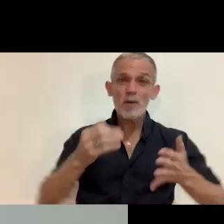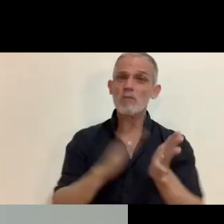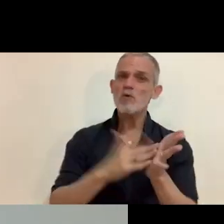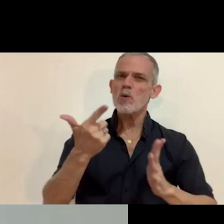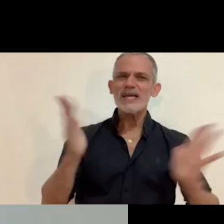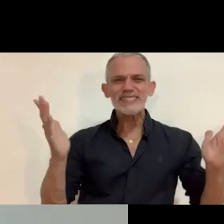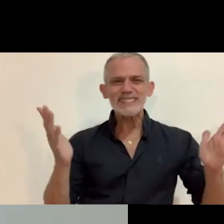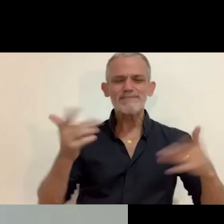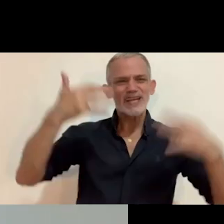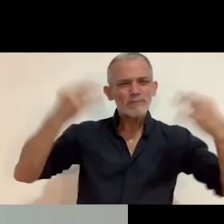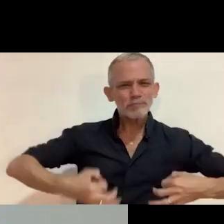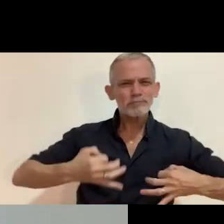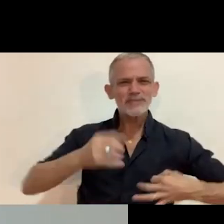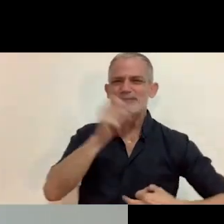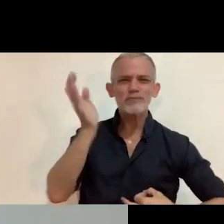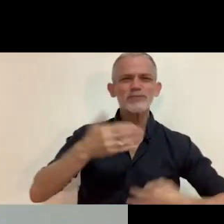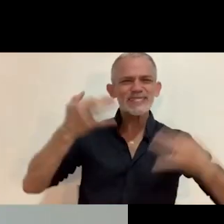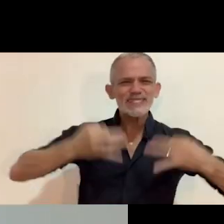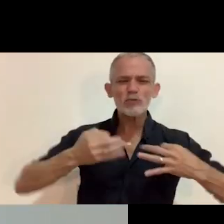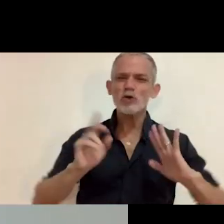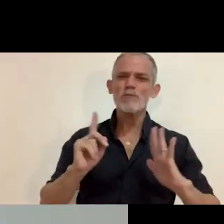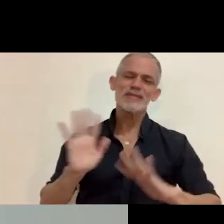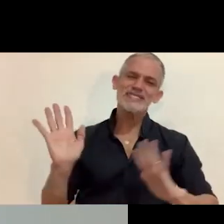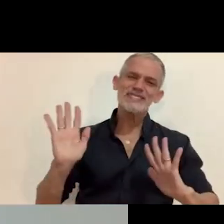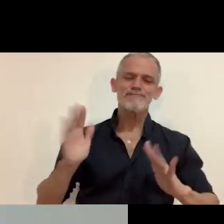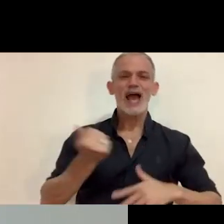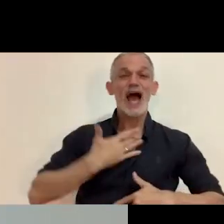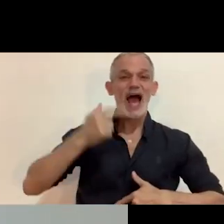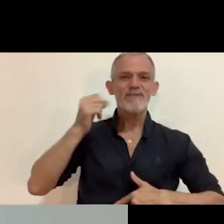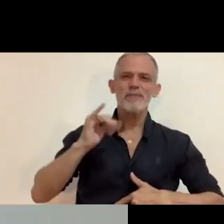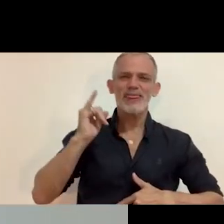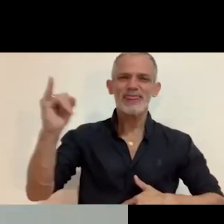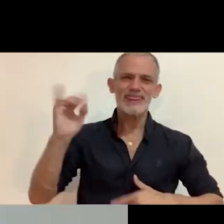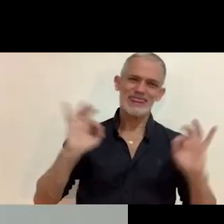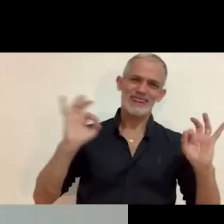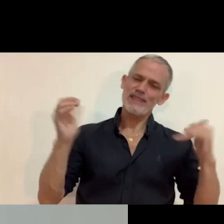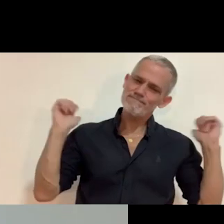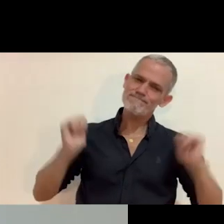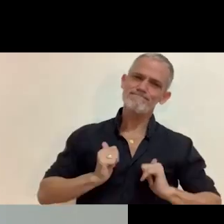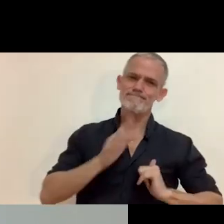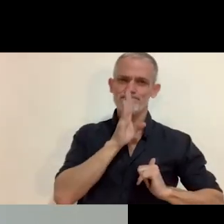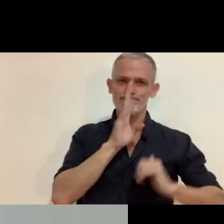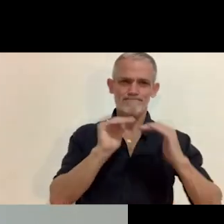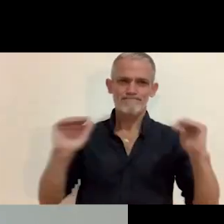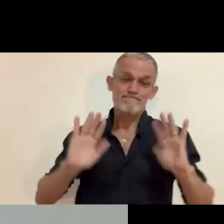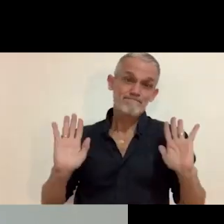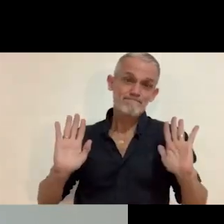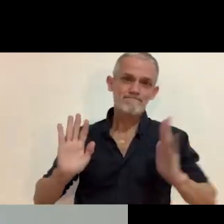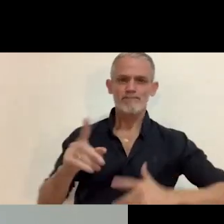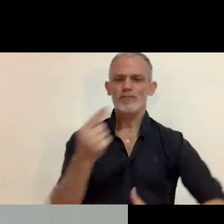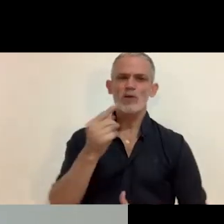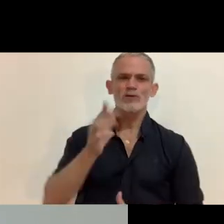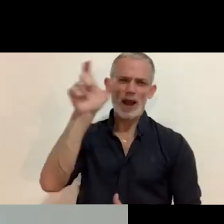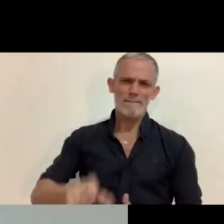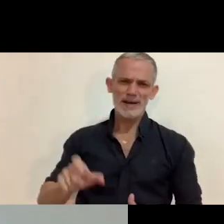tendría la certeza, entonces tiene la facultad de no denunciar. por supuesto que no es una persona